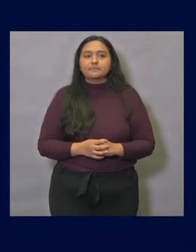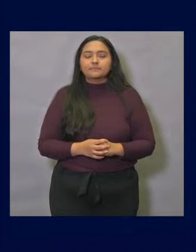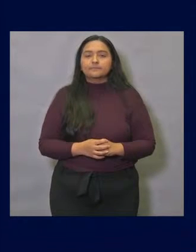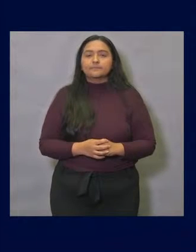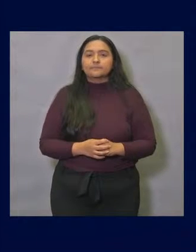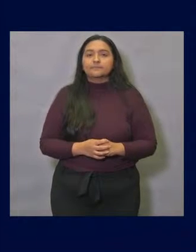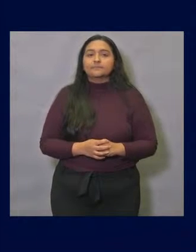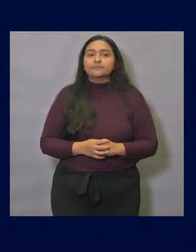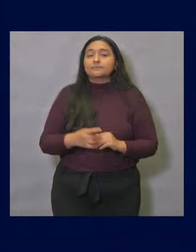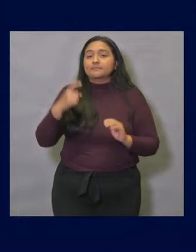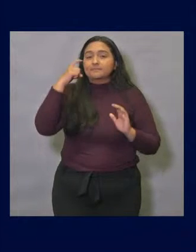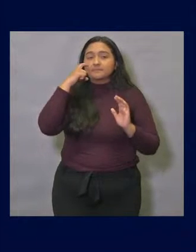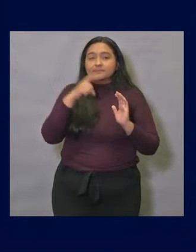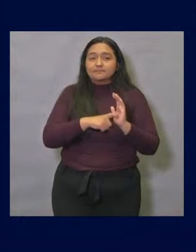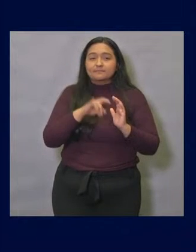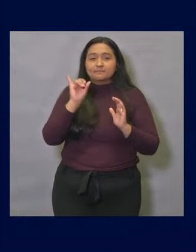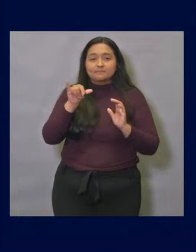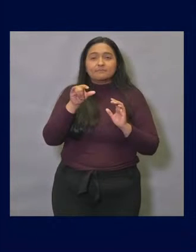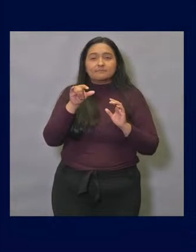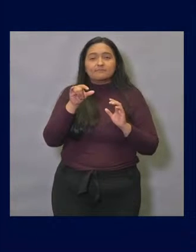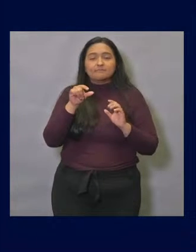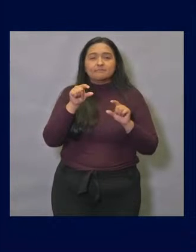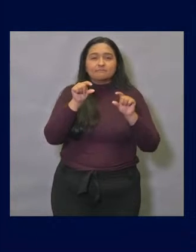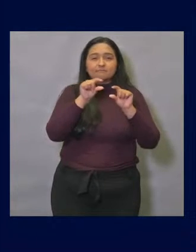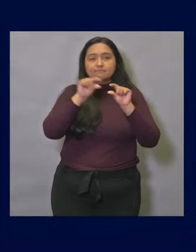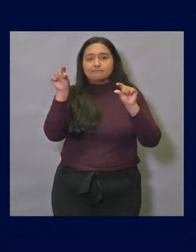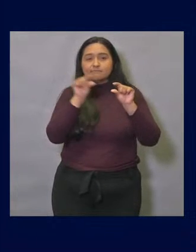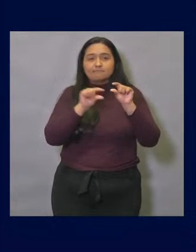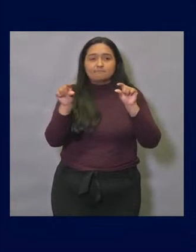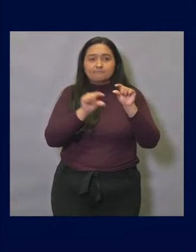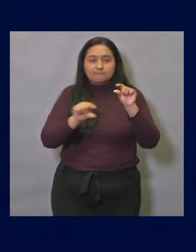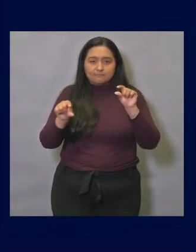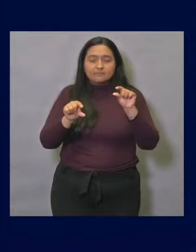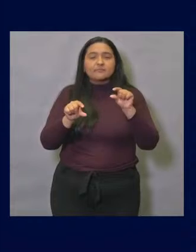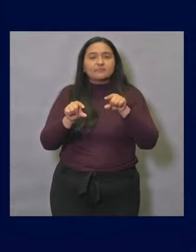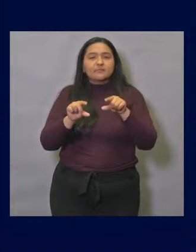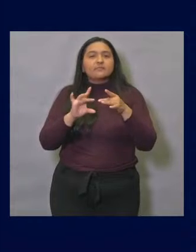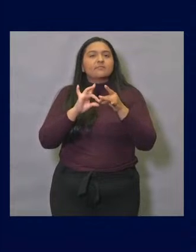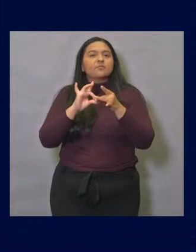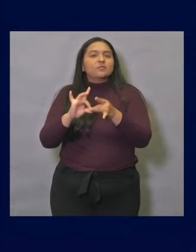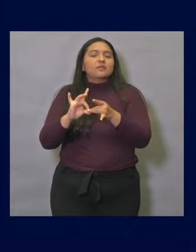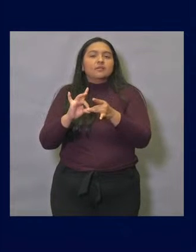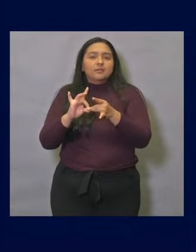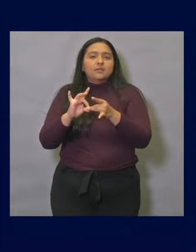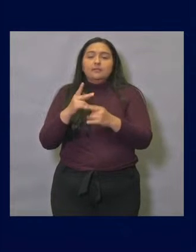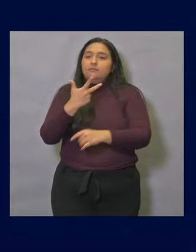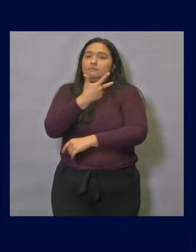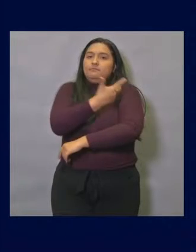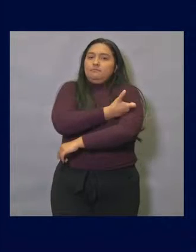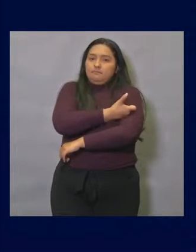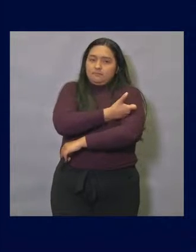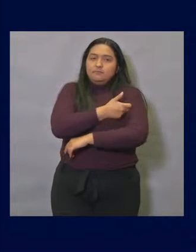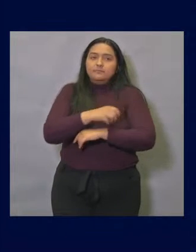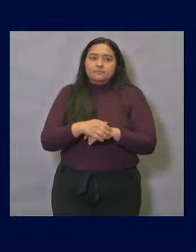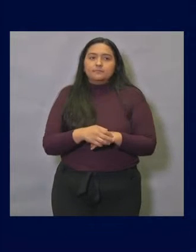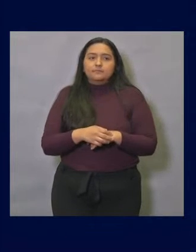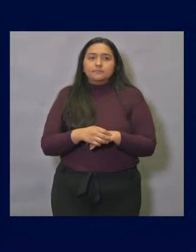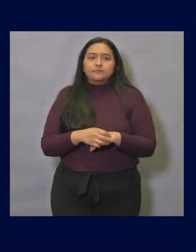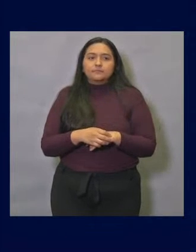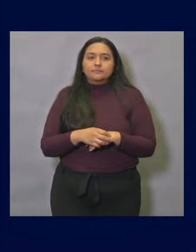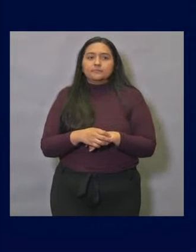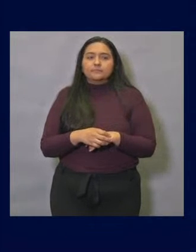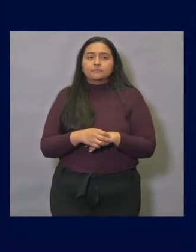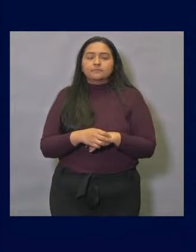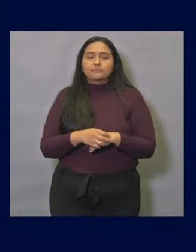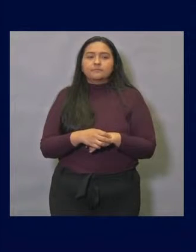Lo que ven aquí es un gráfico del Comité Asesor sobre Prácticas de Inmunización, que